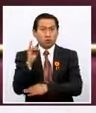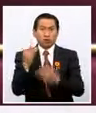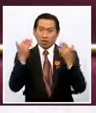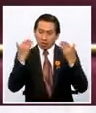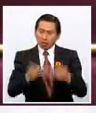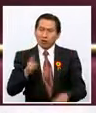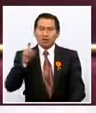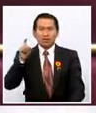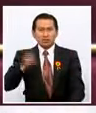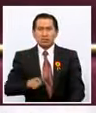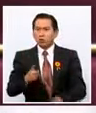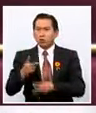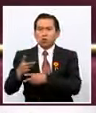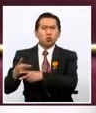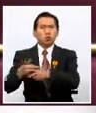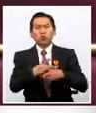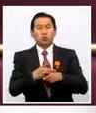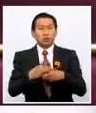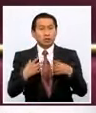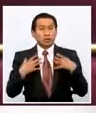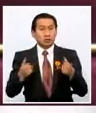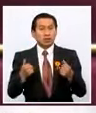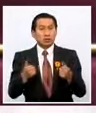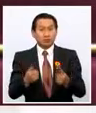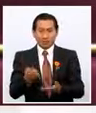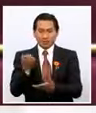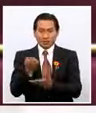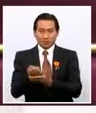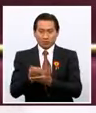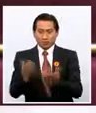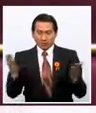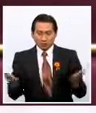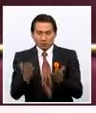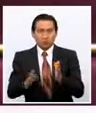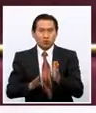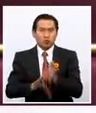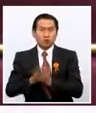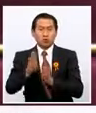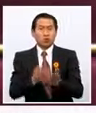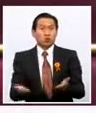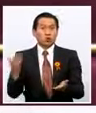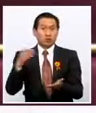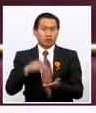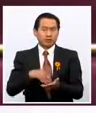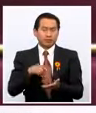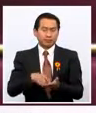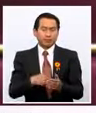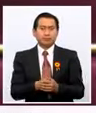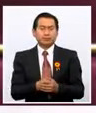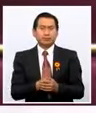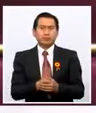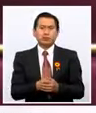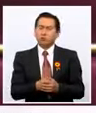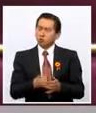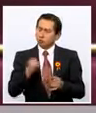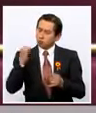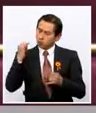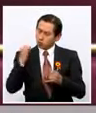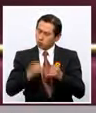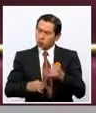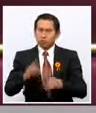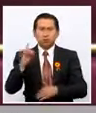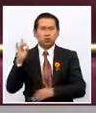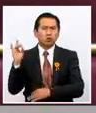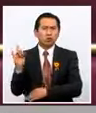de la salud y para reactivar la economía y así lo último que necesita bolivia